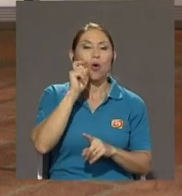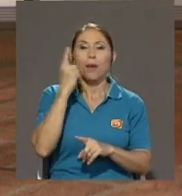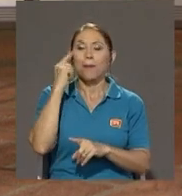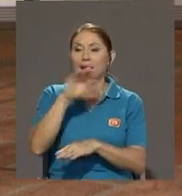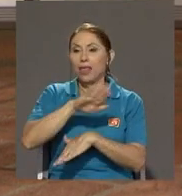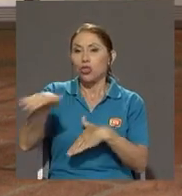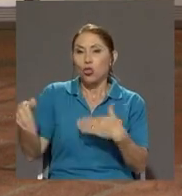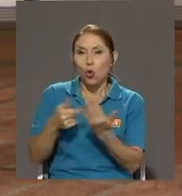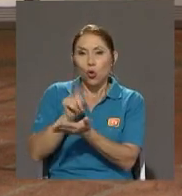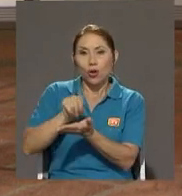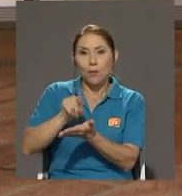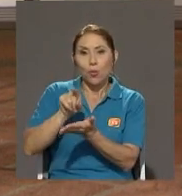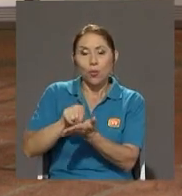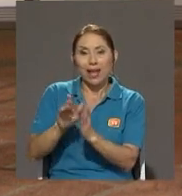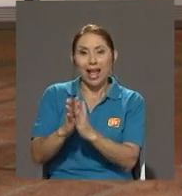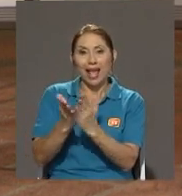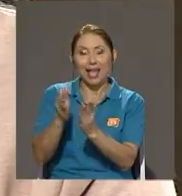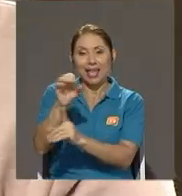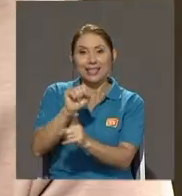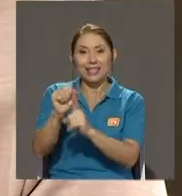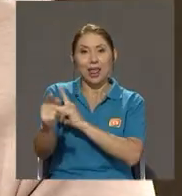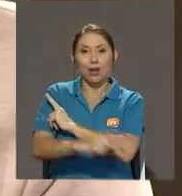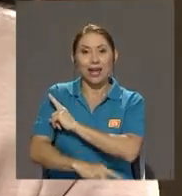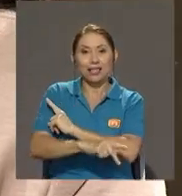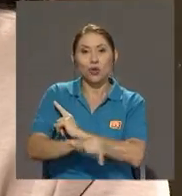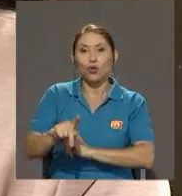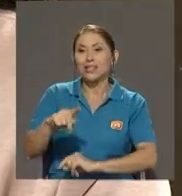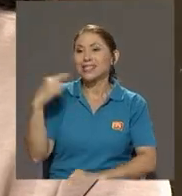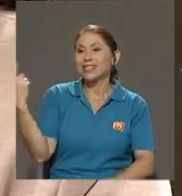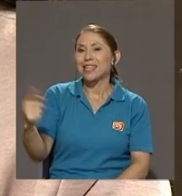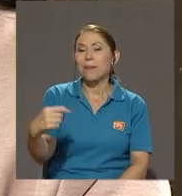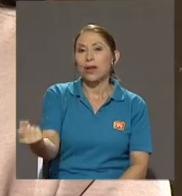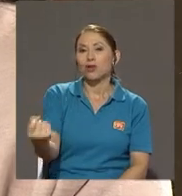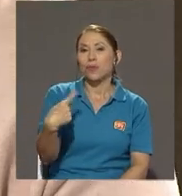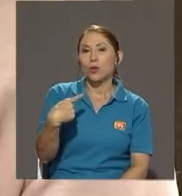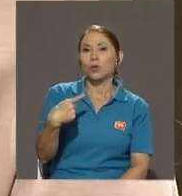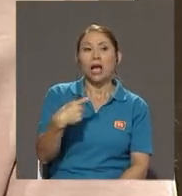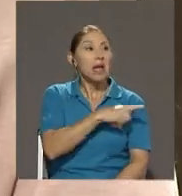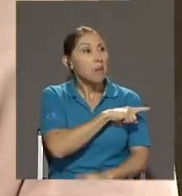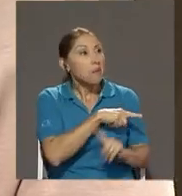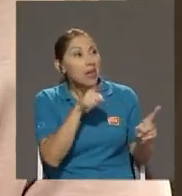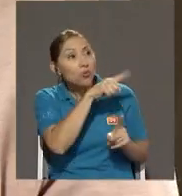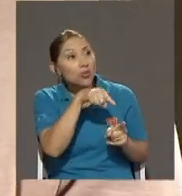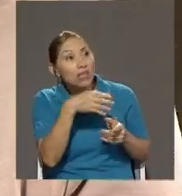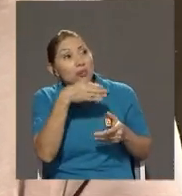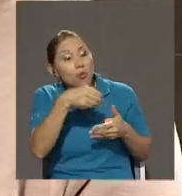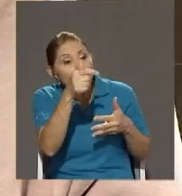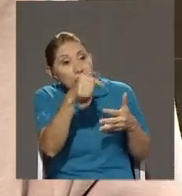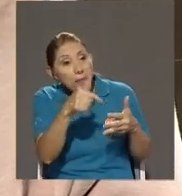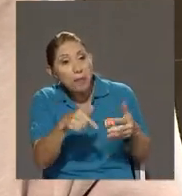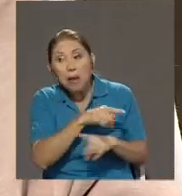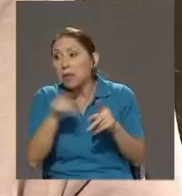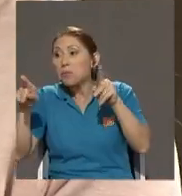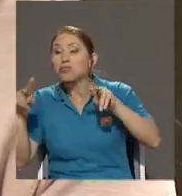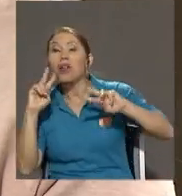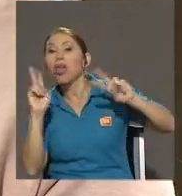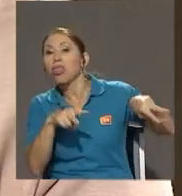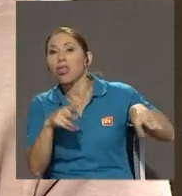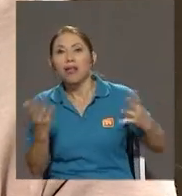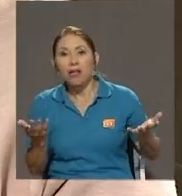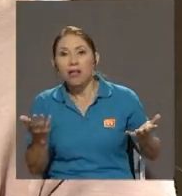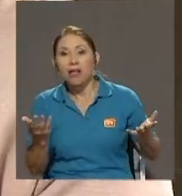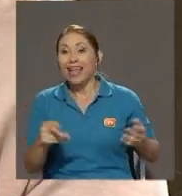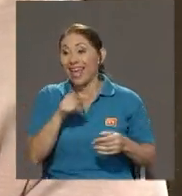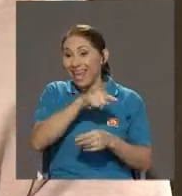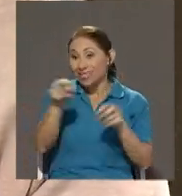de la Nación, porque es la pregunta que siempre nos hacen, pero ustedes no les hacen caso. Estos temas de género y de participación y